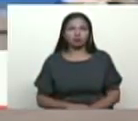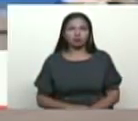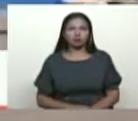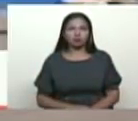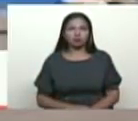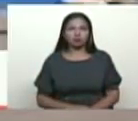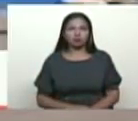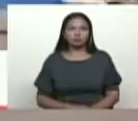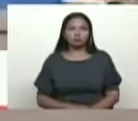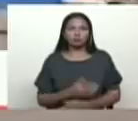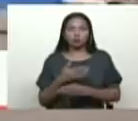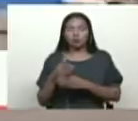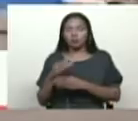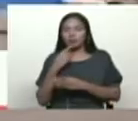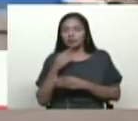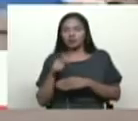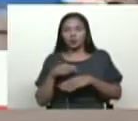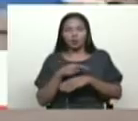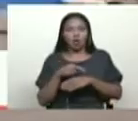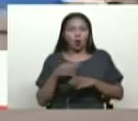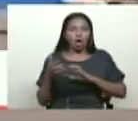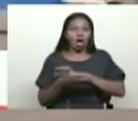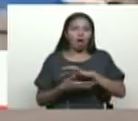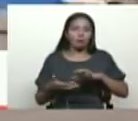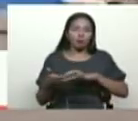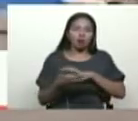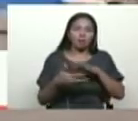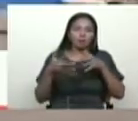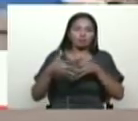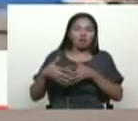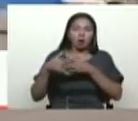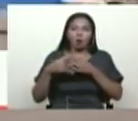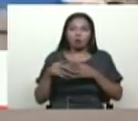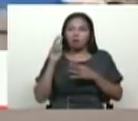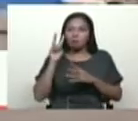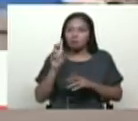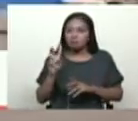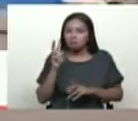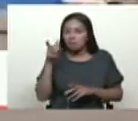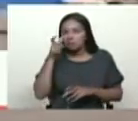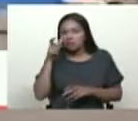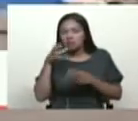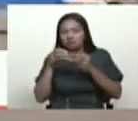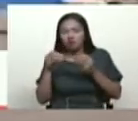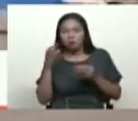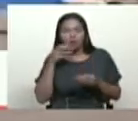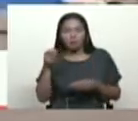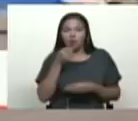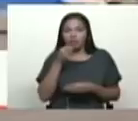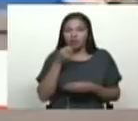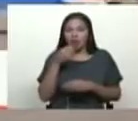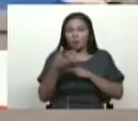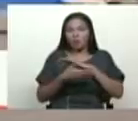No le dedican ni una hora a los problemas de los Estados Unidos. No se pronuncian nunca ni declaran sobre los